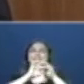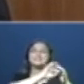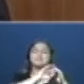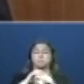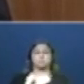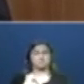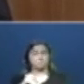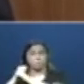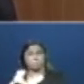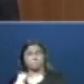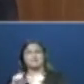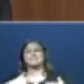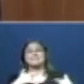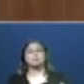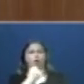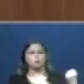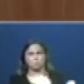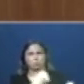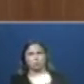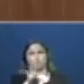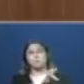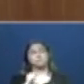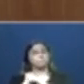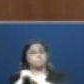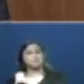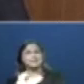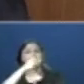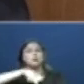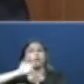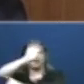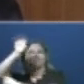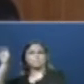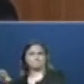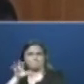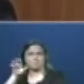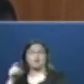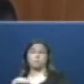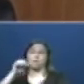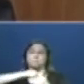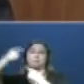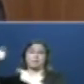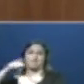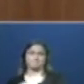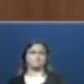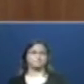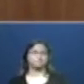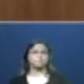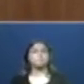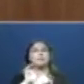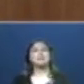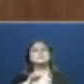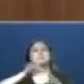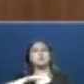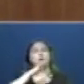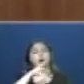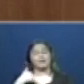automoción y 13 puntos nuestra dependencia de los países de la Unión Europea como destino Castilla y león cuenta hoy